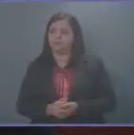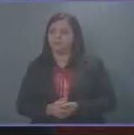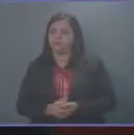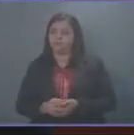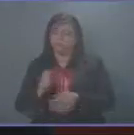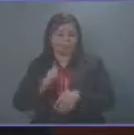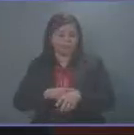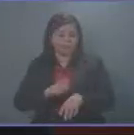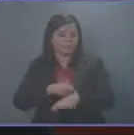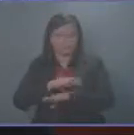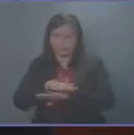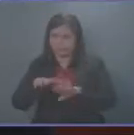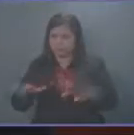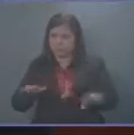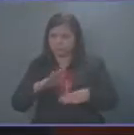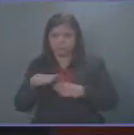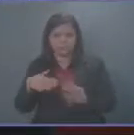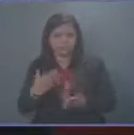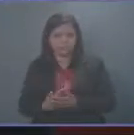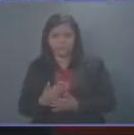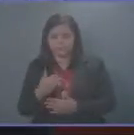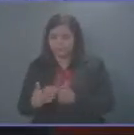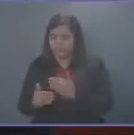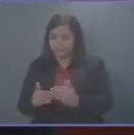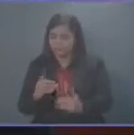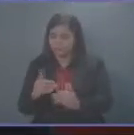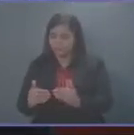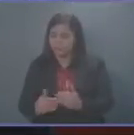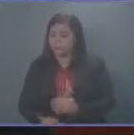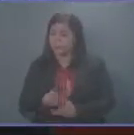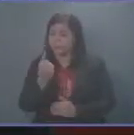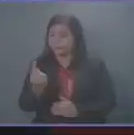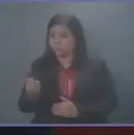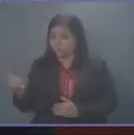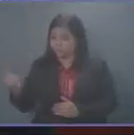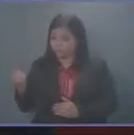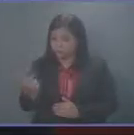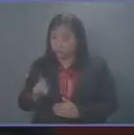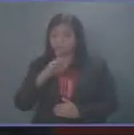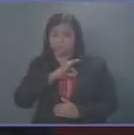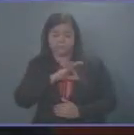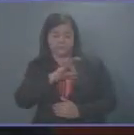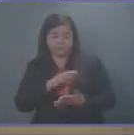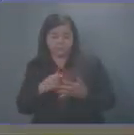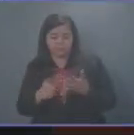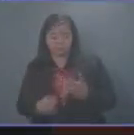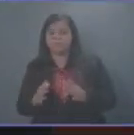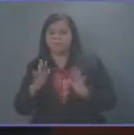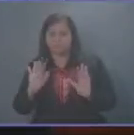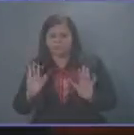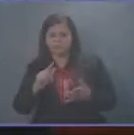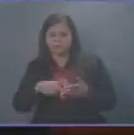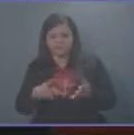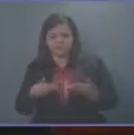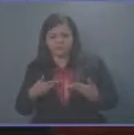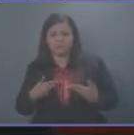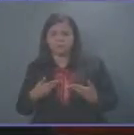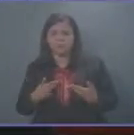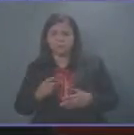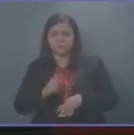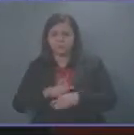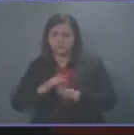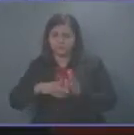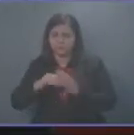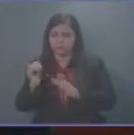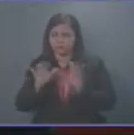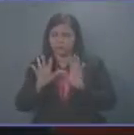Vencido el plazo de las exenciones totales, los usuarios y beneficiarios de esta ley tendrán derecho a un plazo adicional de 10